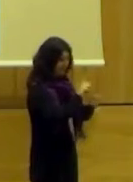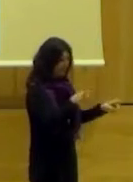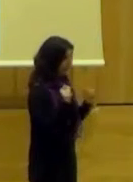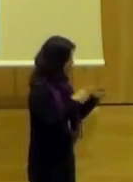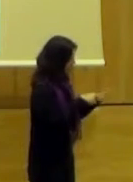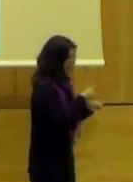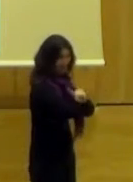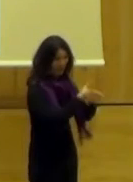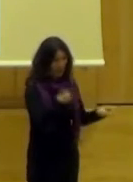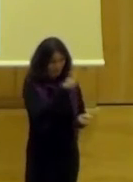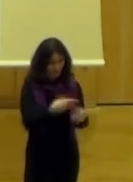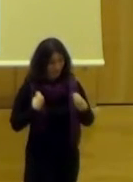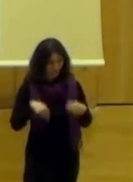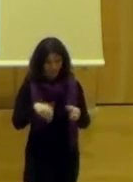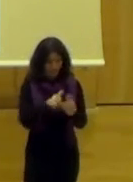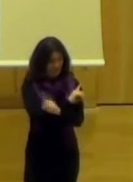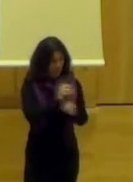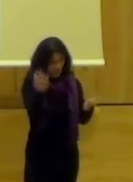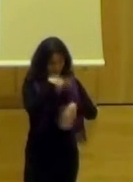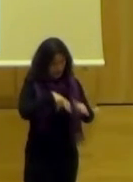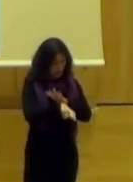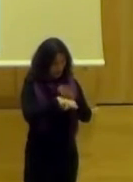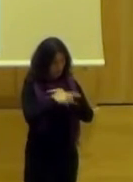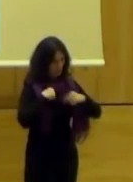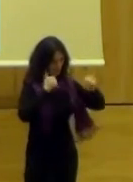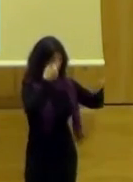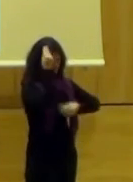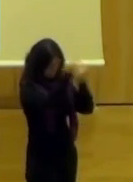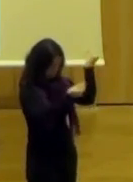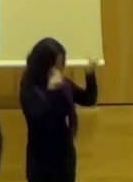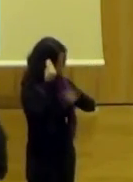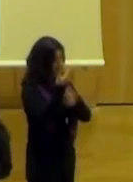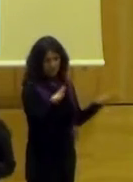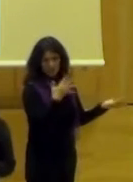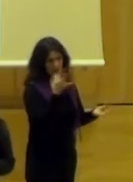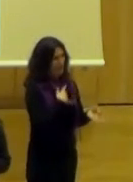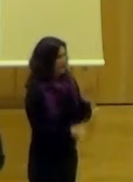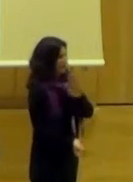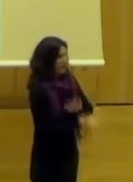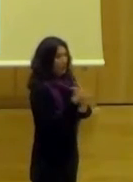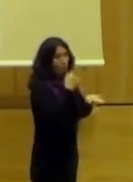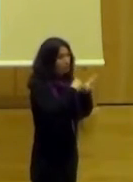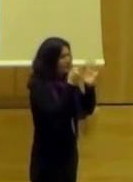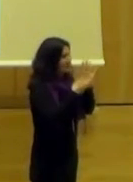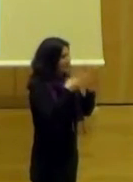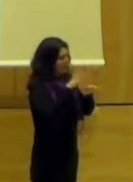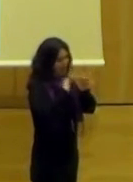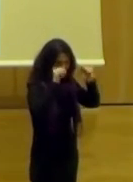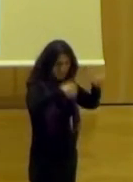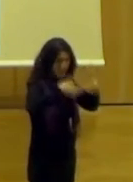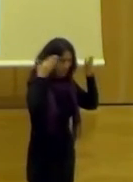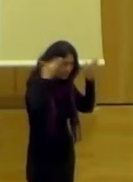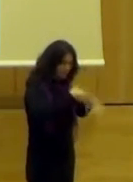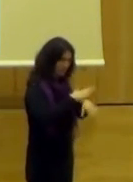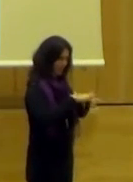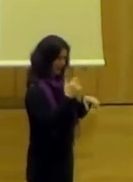población inmigrante ni para la población autóctona. Entonces empezamos a pensar que tenemos que idear alguna fórmula para trabajar